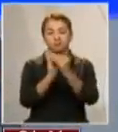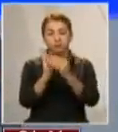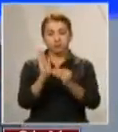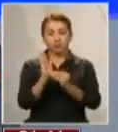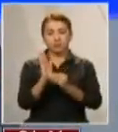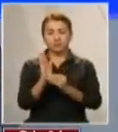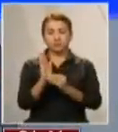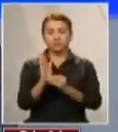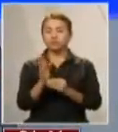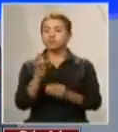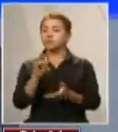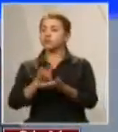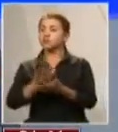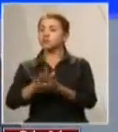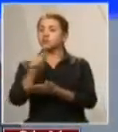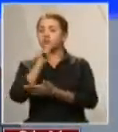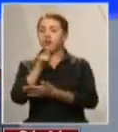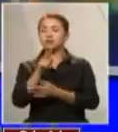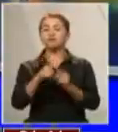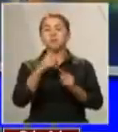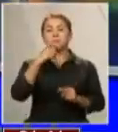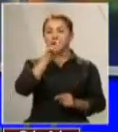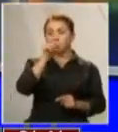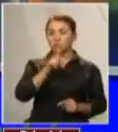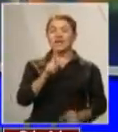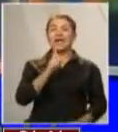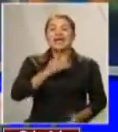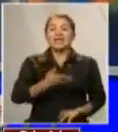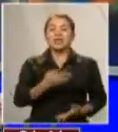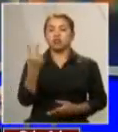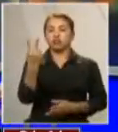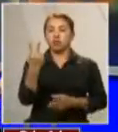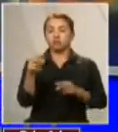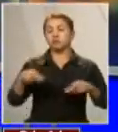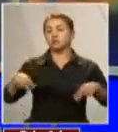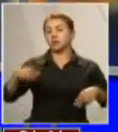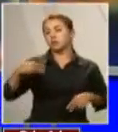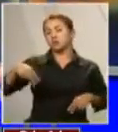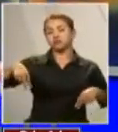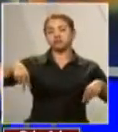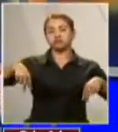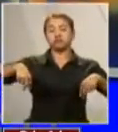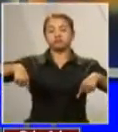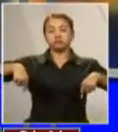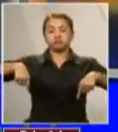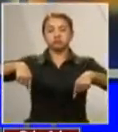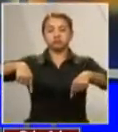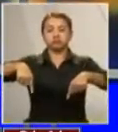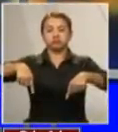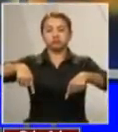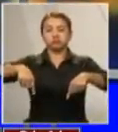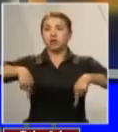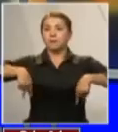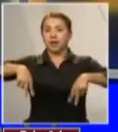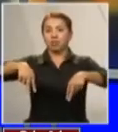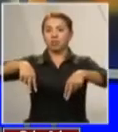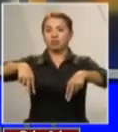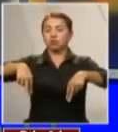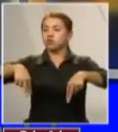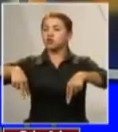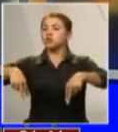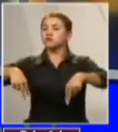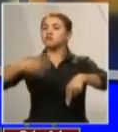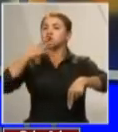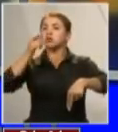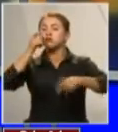órdenes de detención pendiente. Pero la pregunta, diputado, es ¿a quién? Porque si hay dos personas caminando por la calle y no hay ningún antecedente que ninguno de ellos haya cometido un delito, ¿por qué se